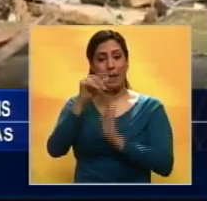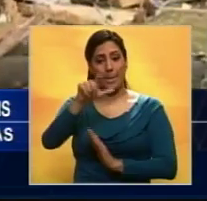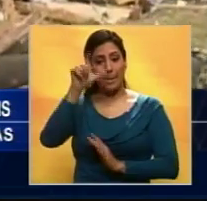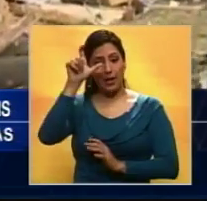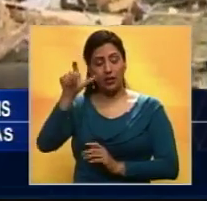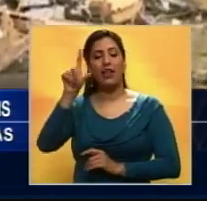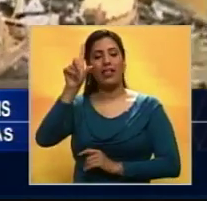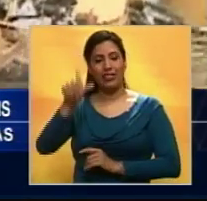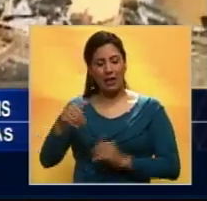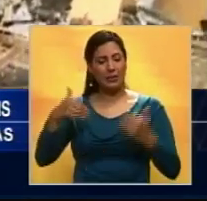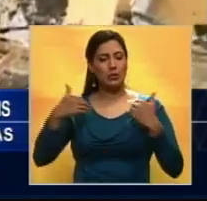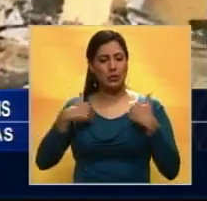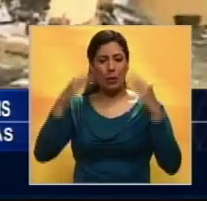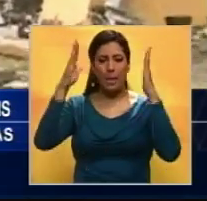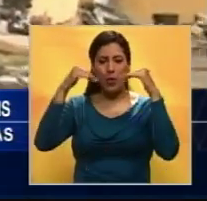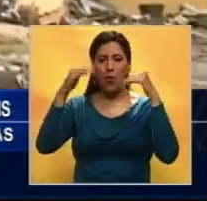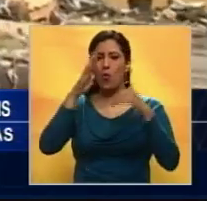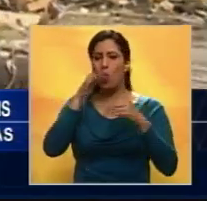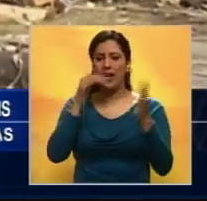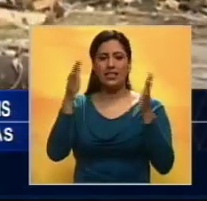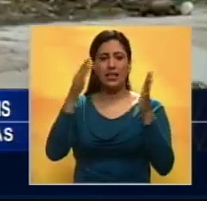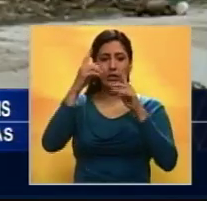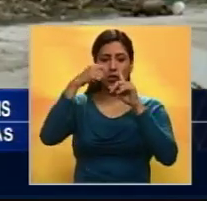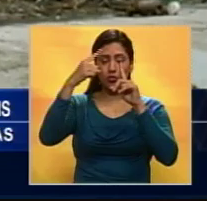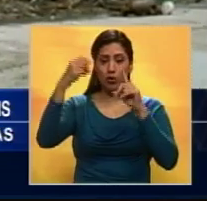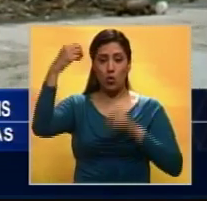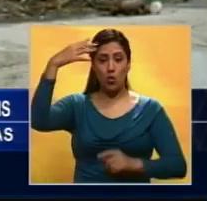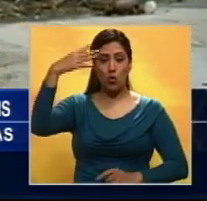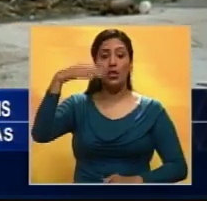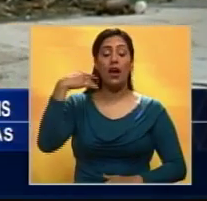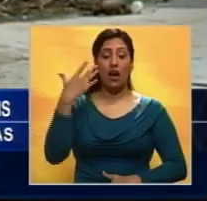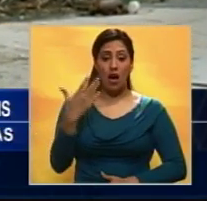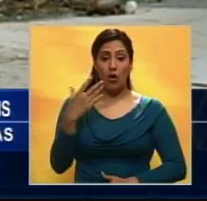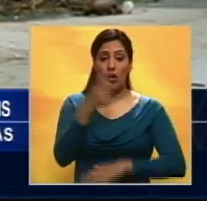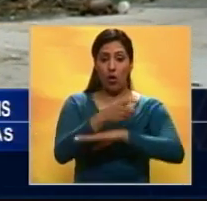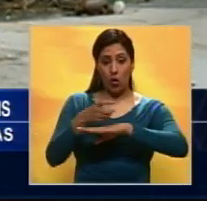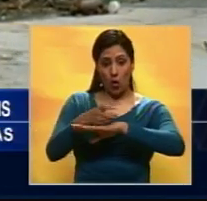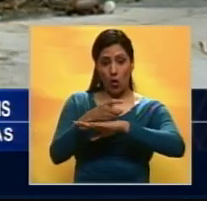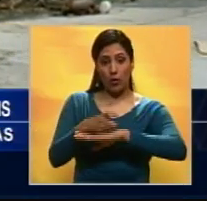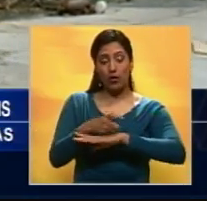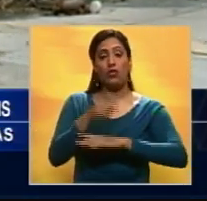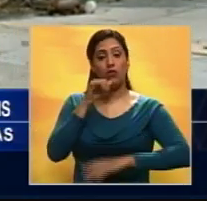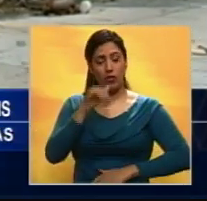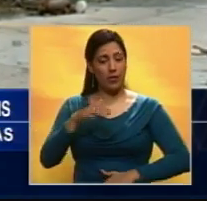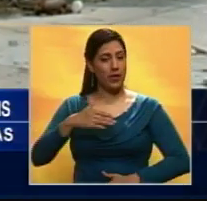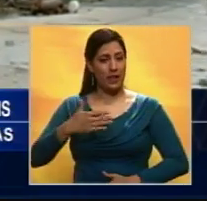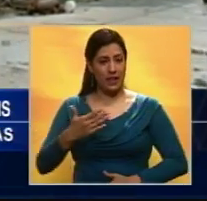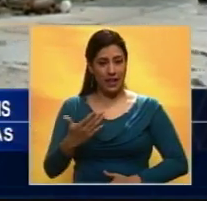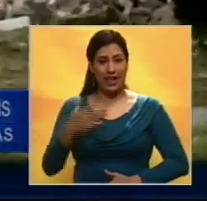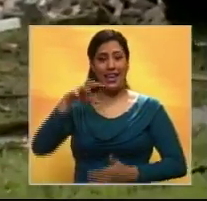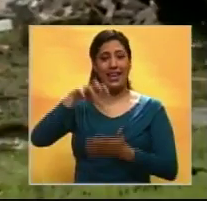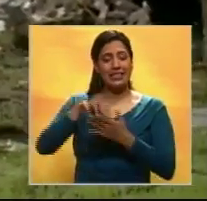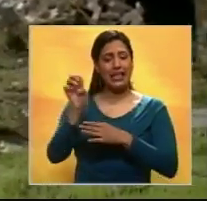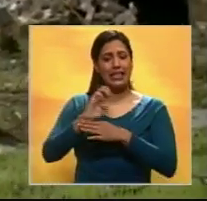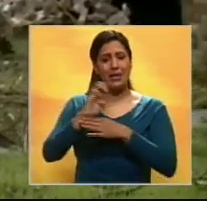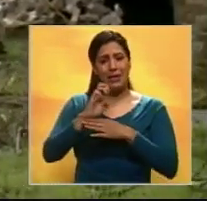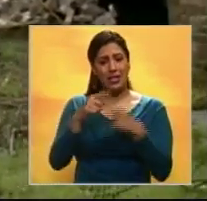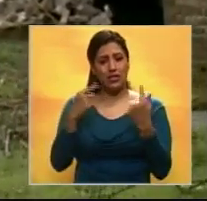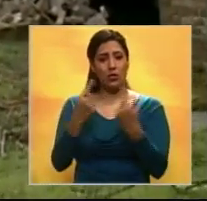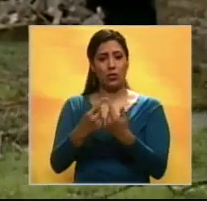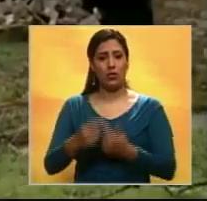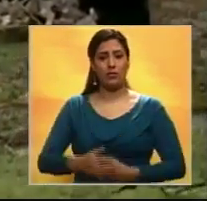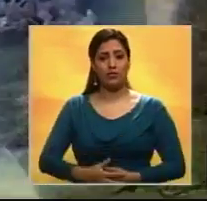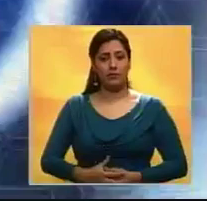personas también se vieron afectados por falta de servicio eléctrico. El gobernador de la entidad, John Bell Edwards, declaró estado de